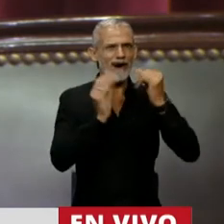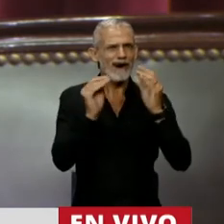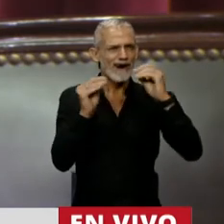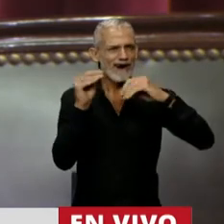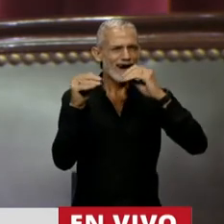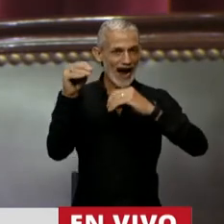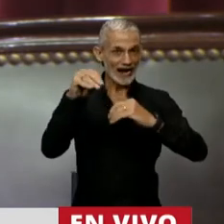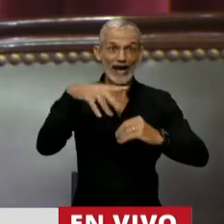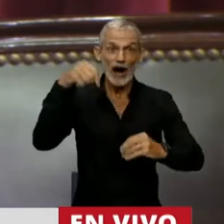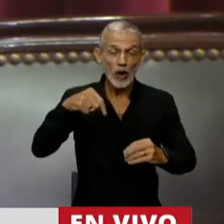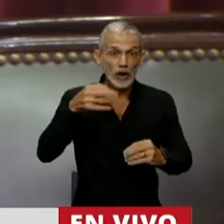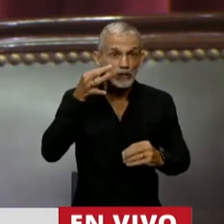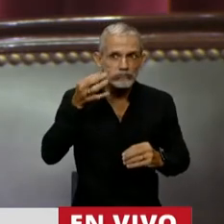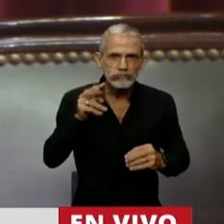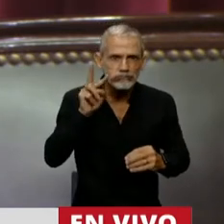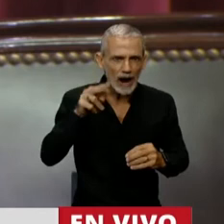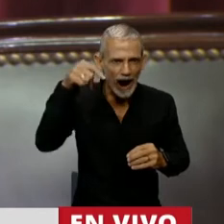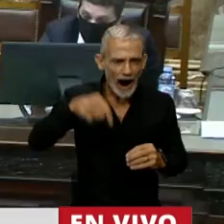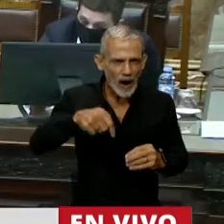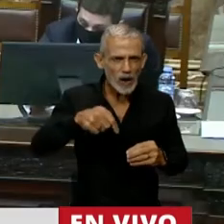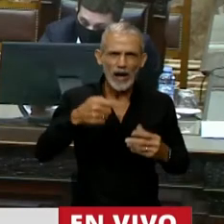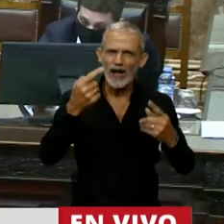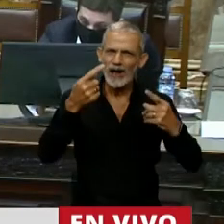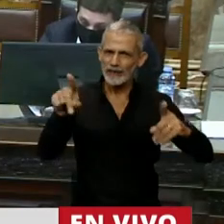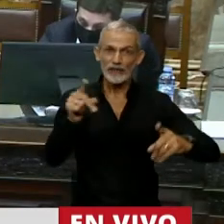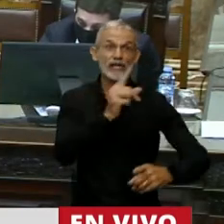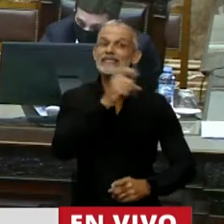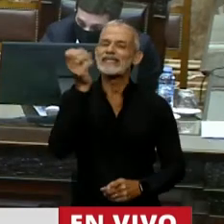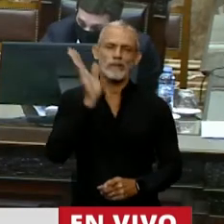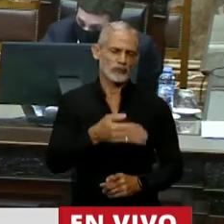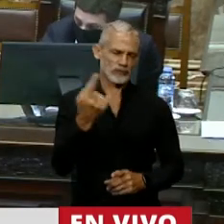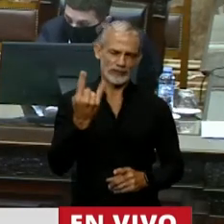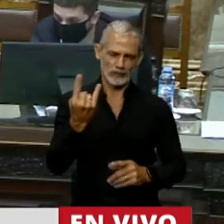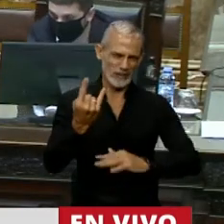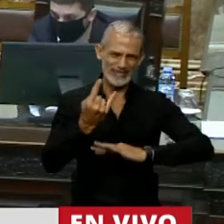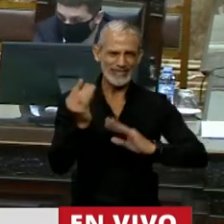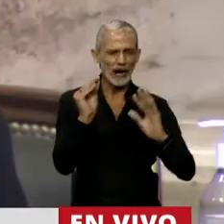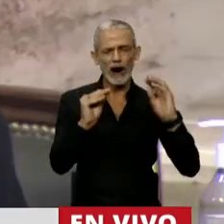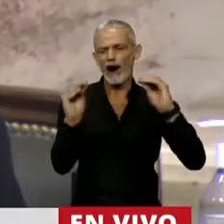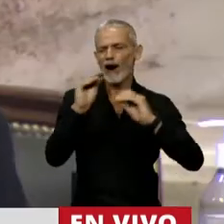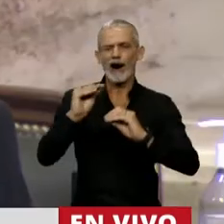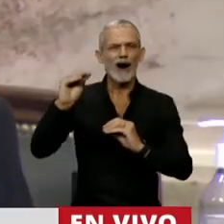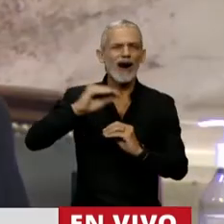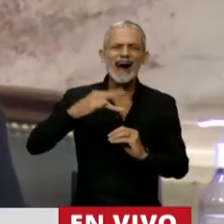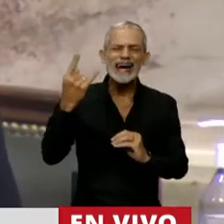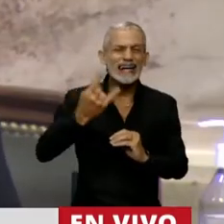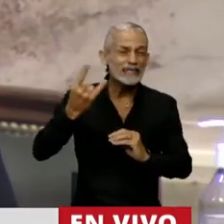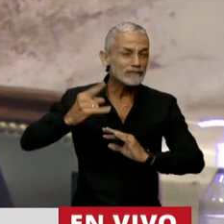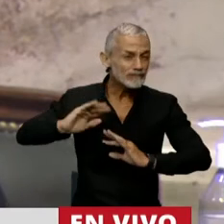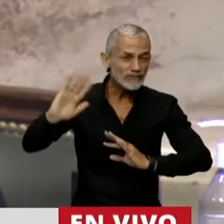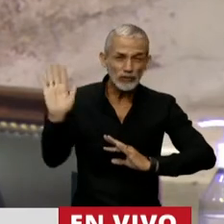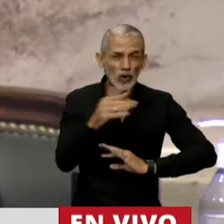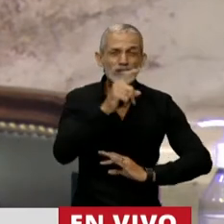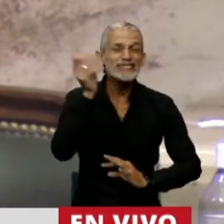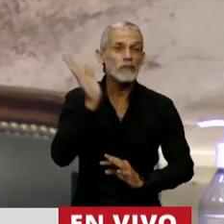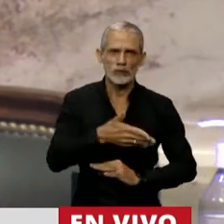al que asistimos hoy es un relato 100% ficticio. Es un relato de ciencia ficción que no tiene en